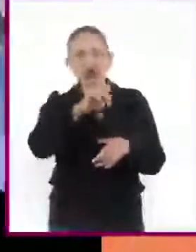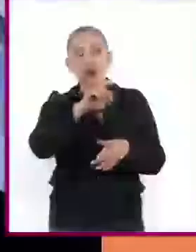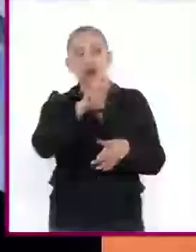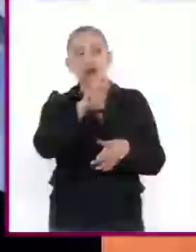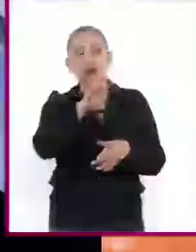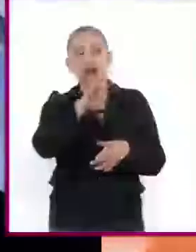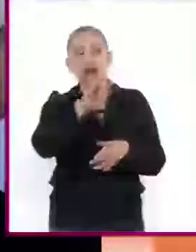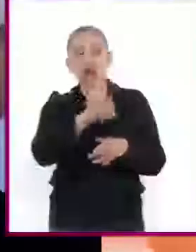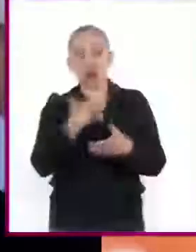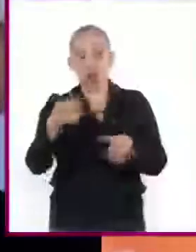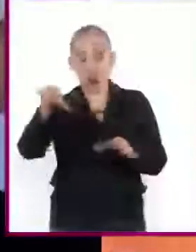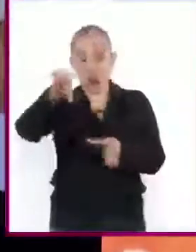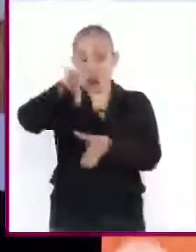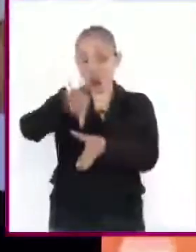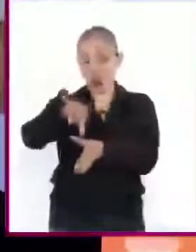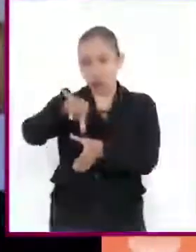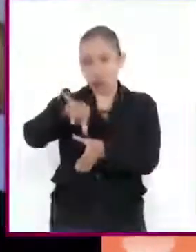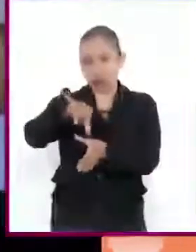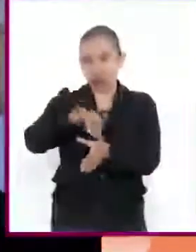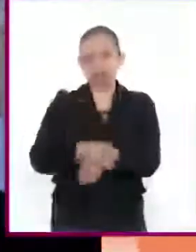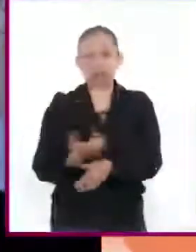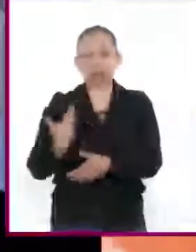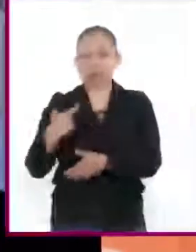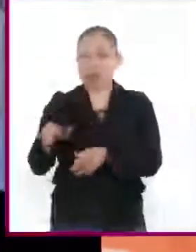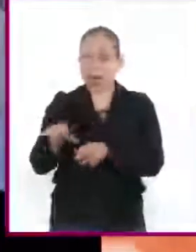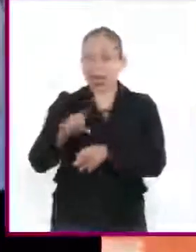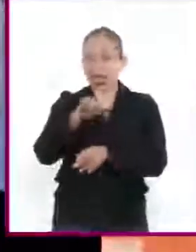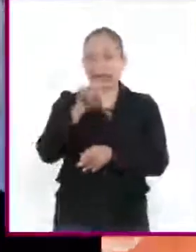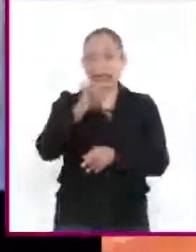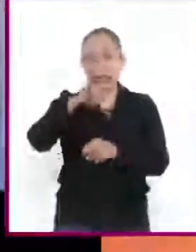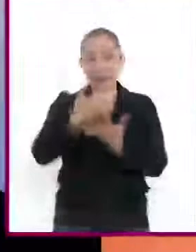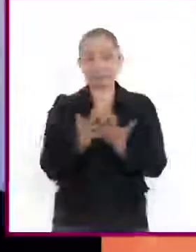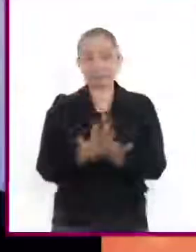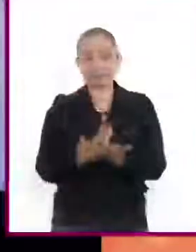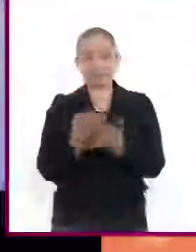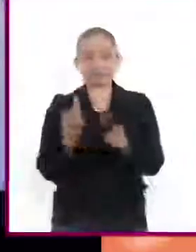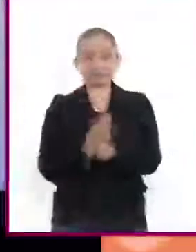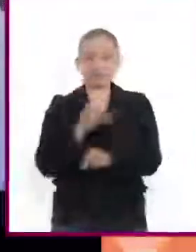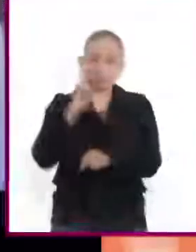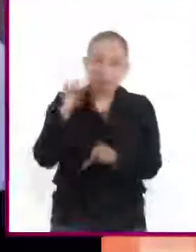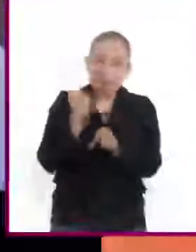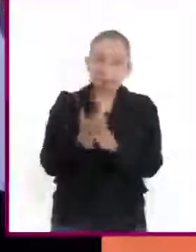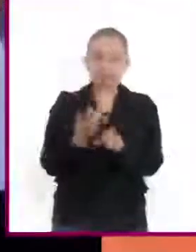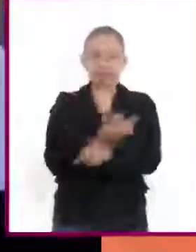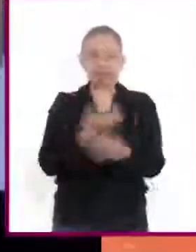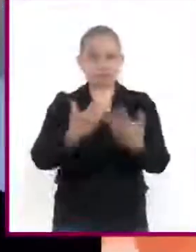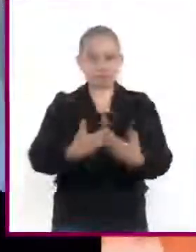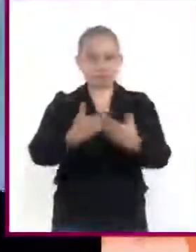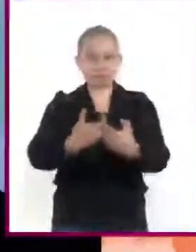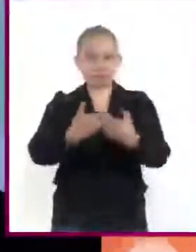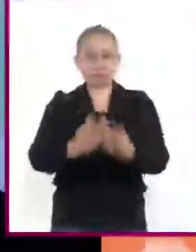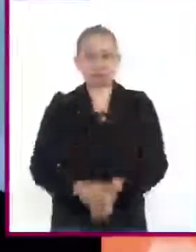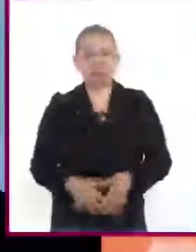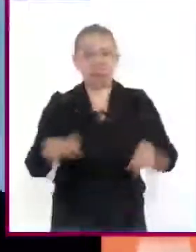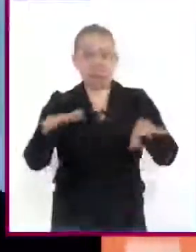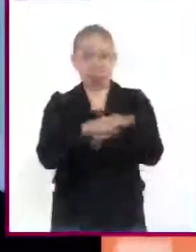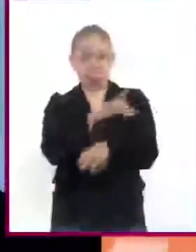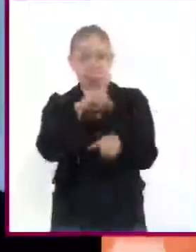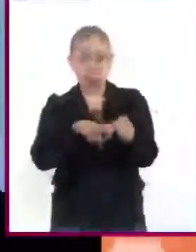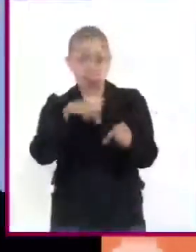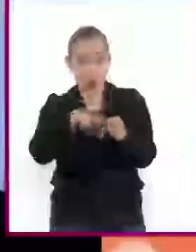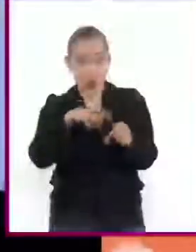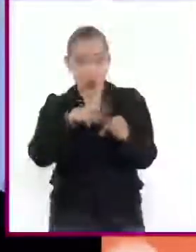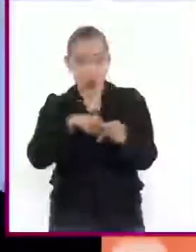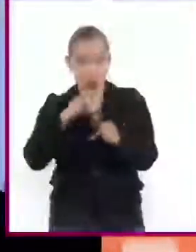en el vaso de precipitados. Agregamos el zinc y esperamos a que ocurra la reacción. El cambio en la coloración